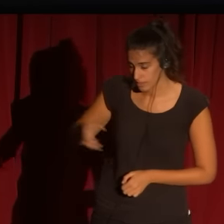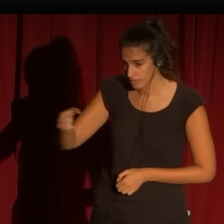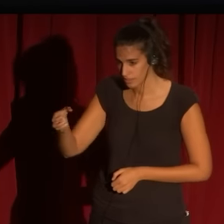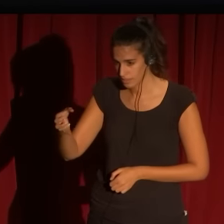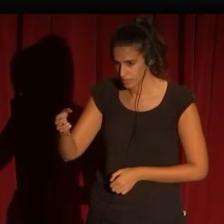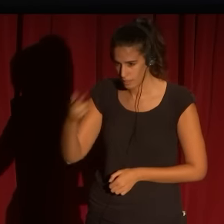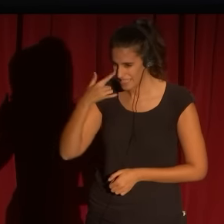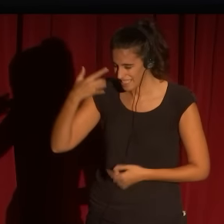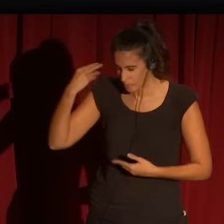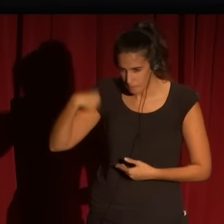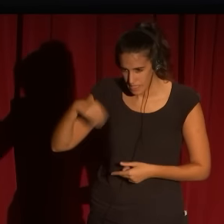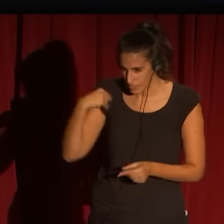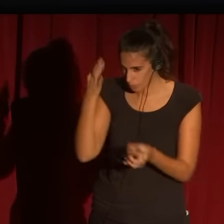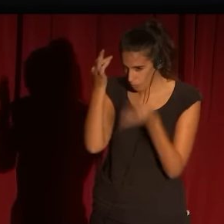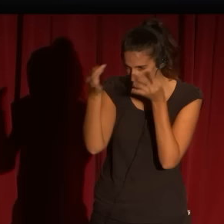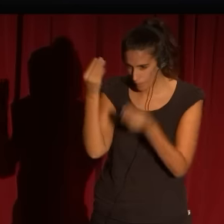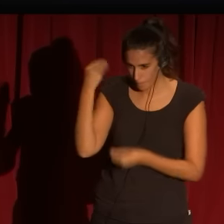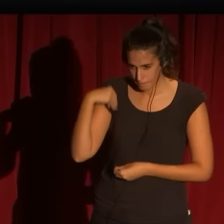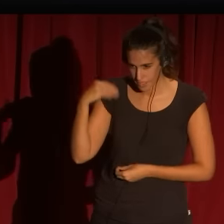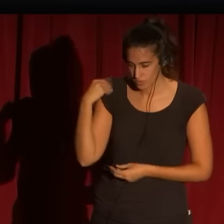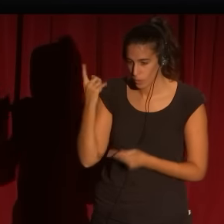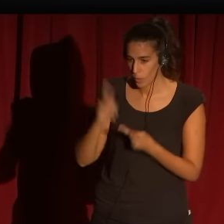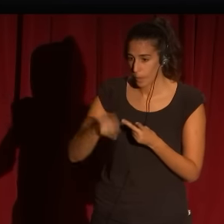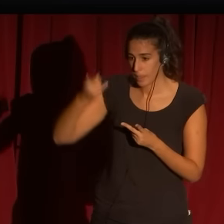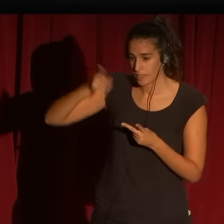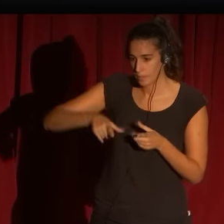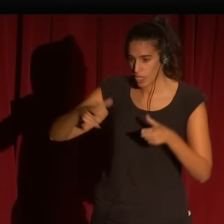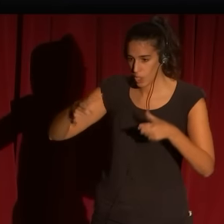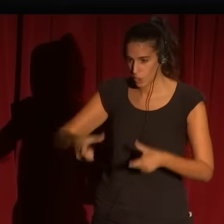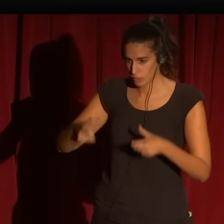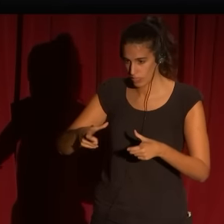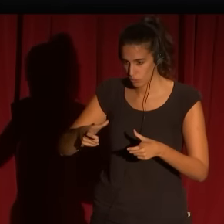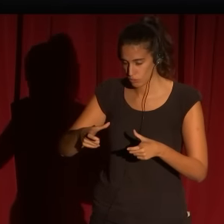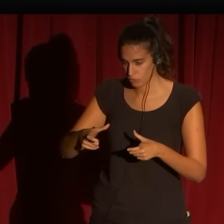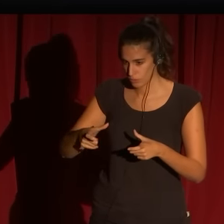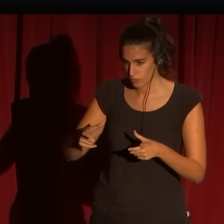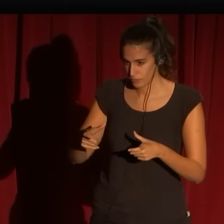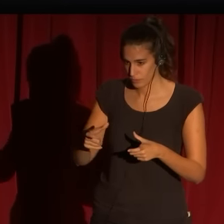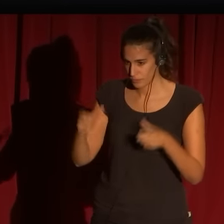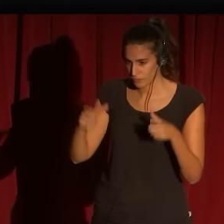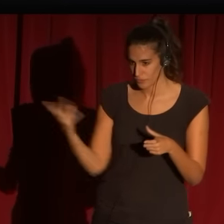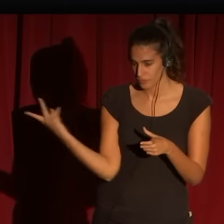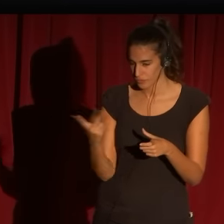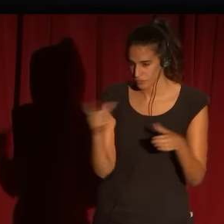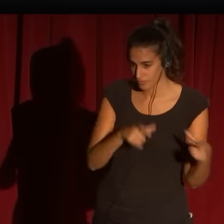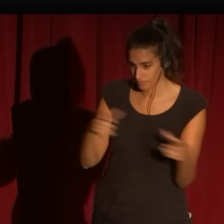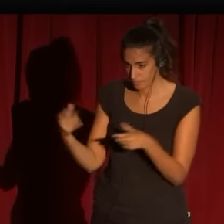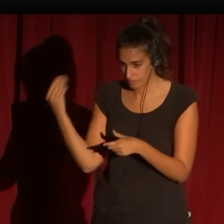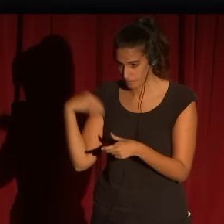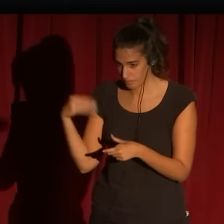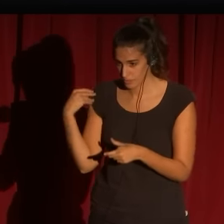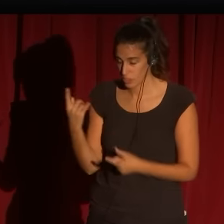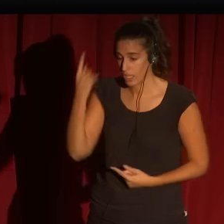calcárea me iguales lo mismo pasa con los platos de porcelana y con varios elementos en varios de sus cuadros